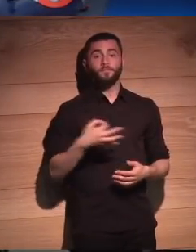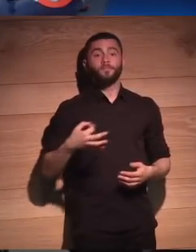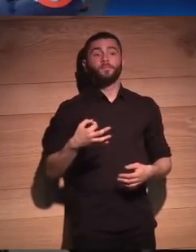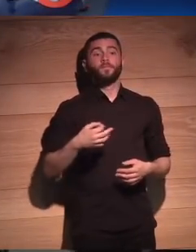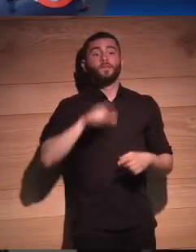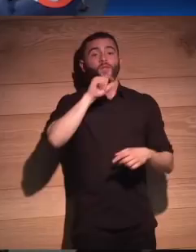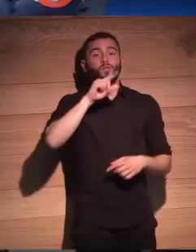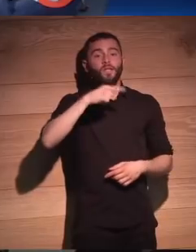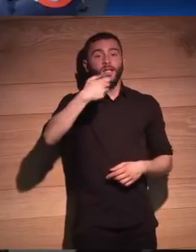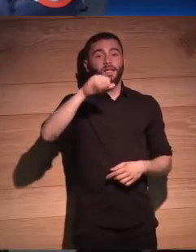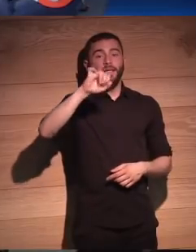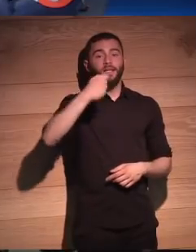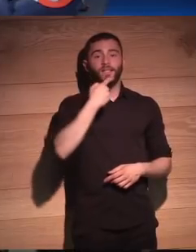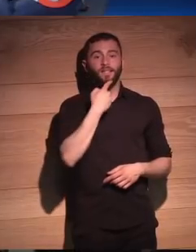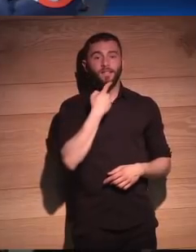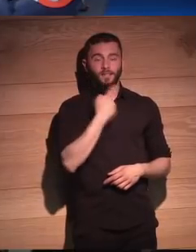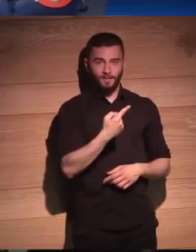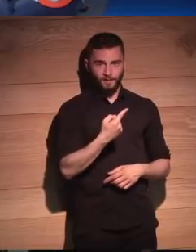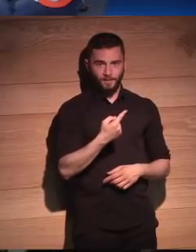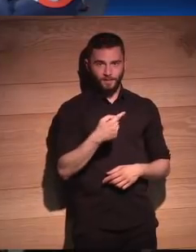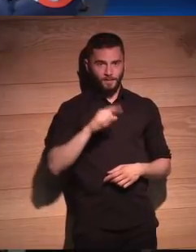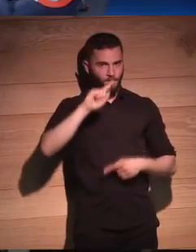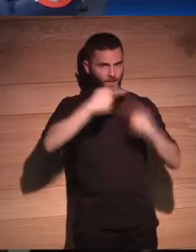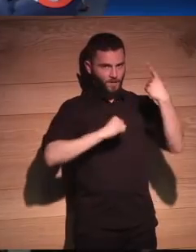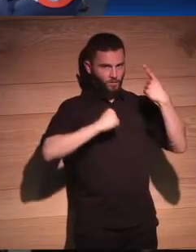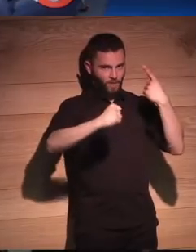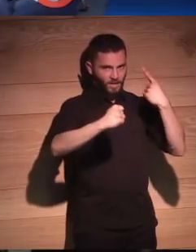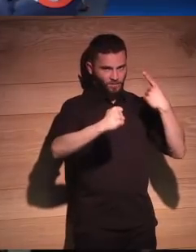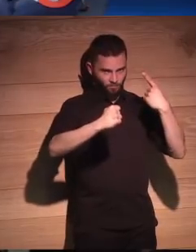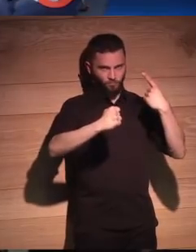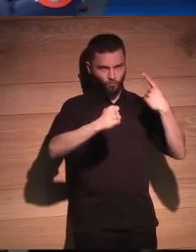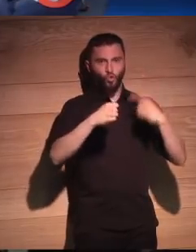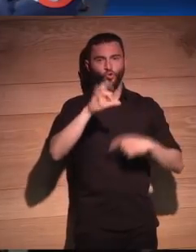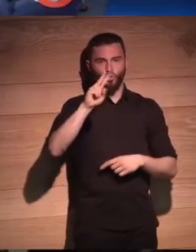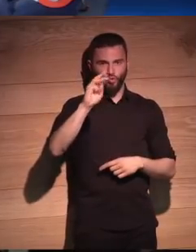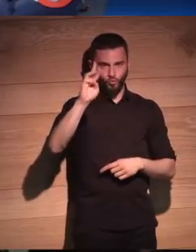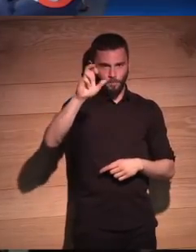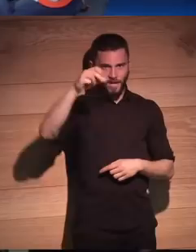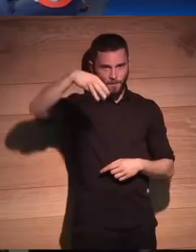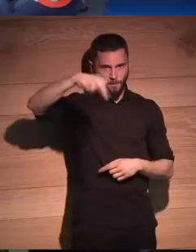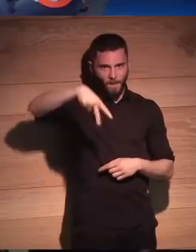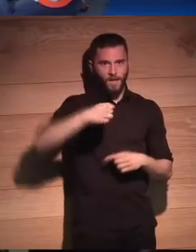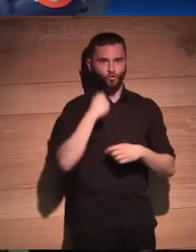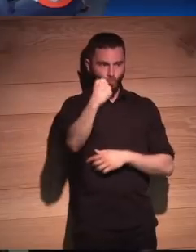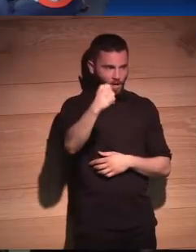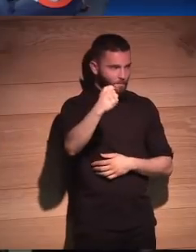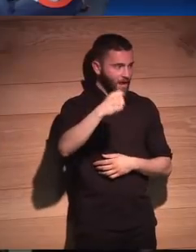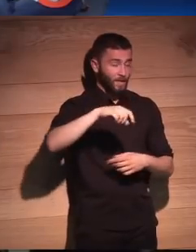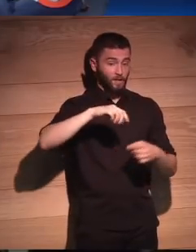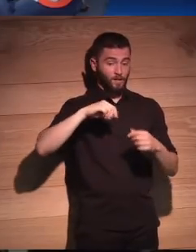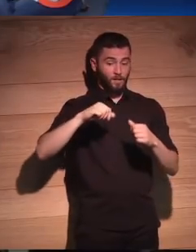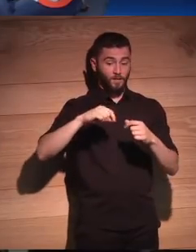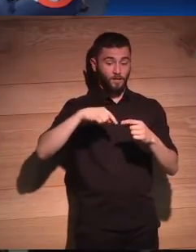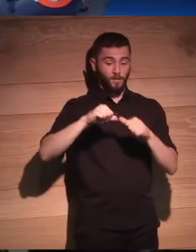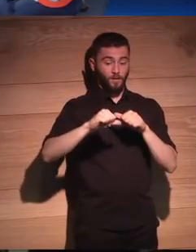Gaia plantea: se dice que el primer superhéroe es Superman y de ahí nacieron todos, pero realmente fue The